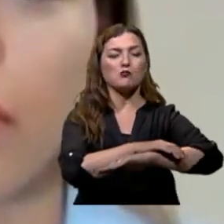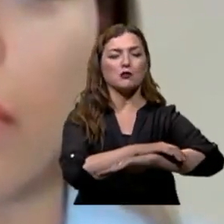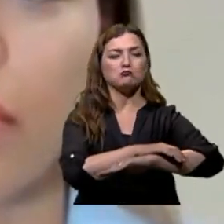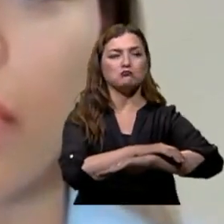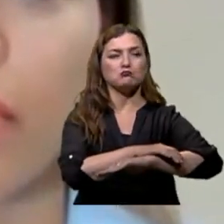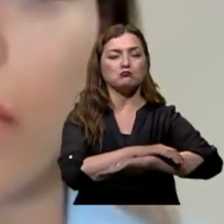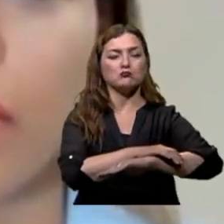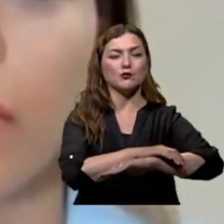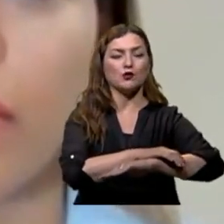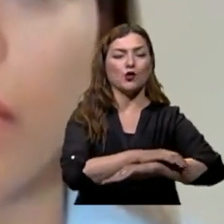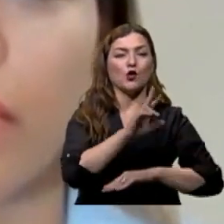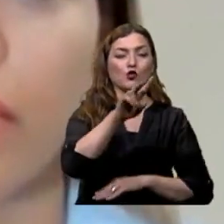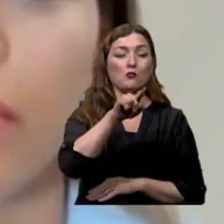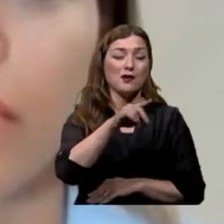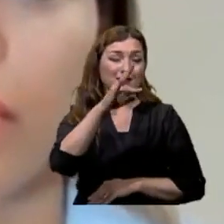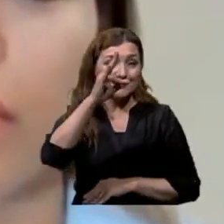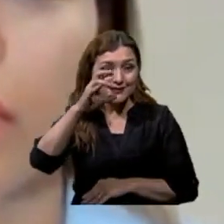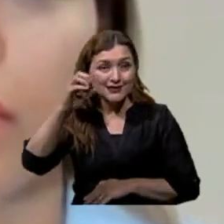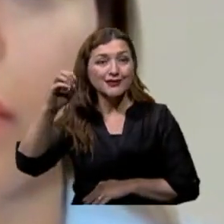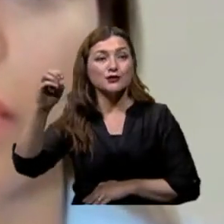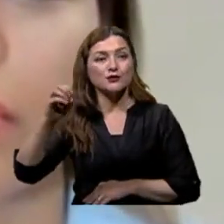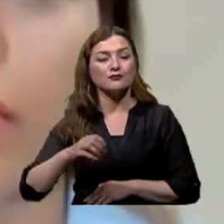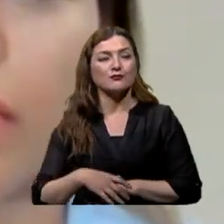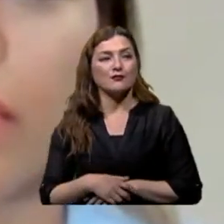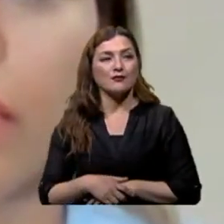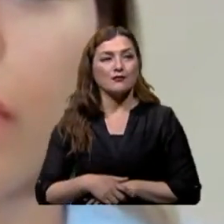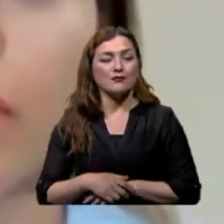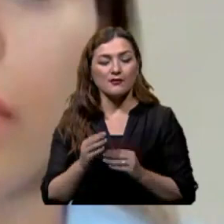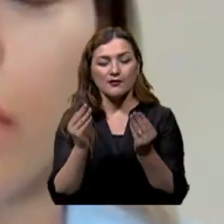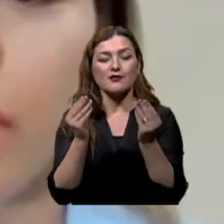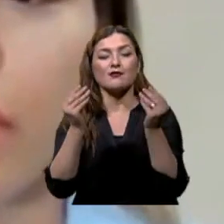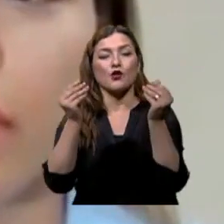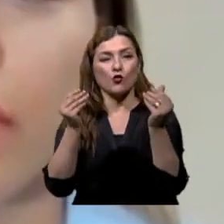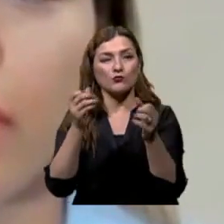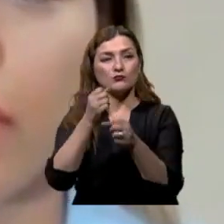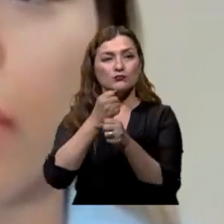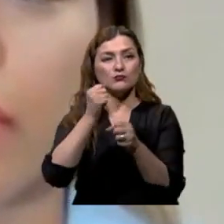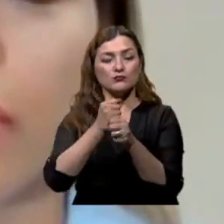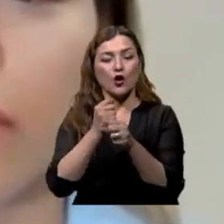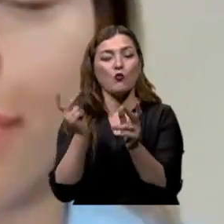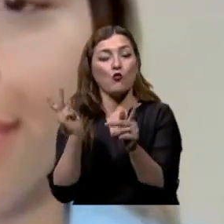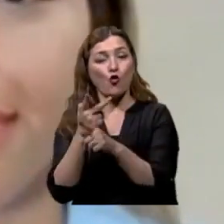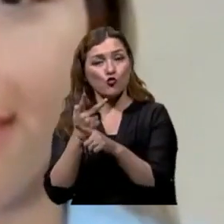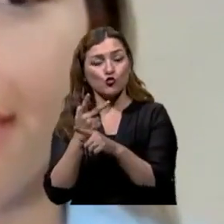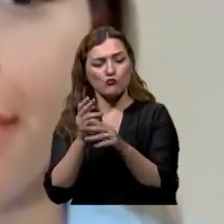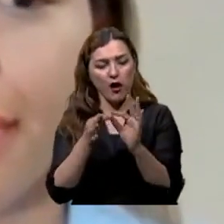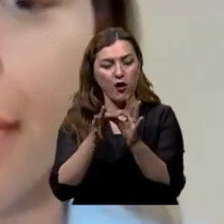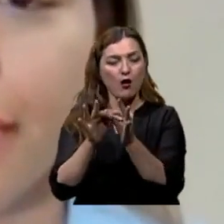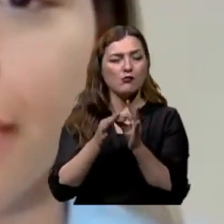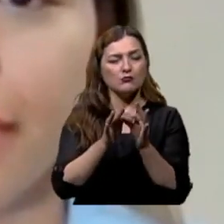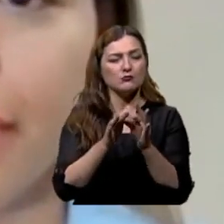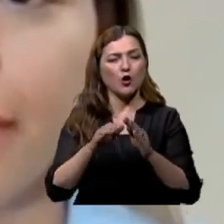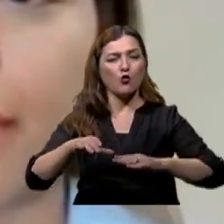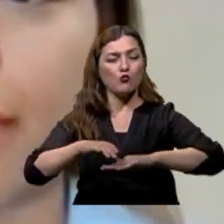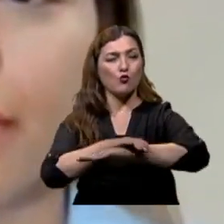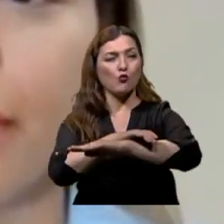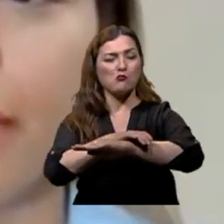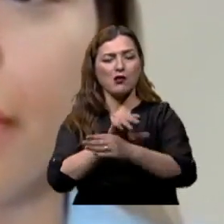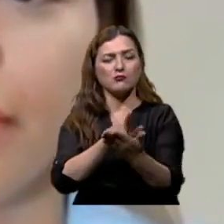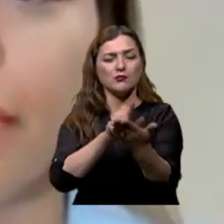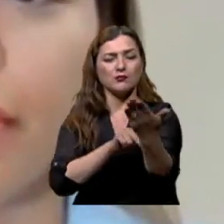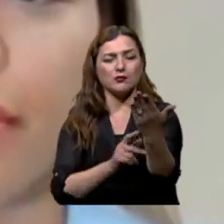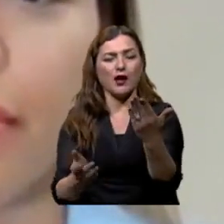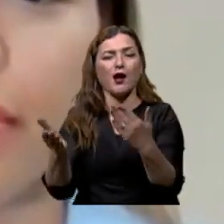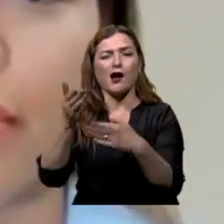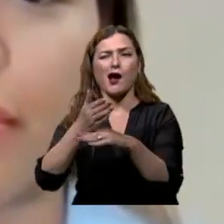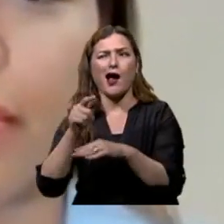puede costar desde los 2.700, pero con la calidad que se hace y los elementos que se coloca, es una prótesis que de forma tradicional costaría alrededor